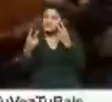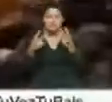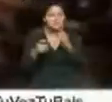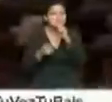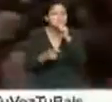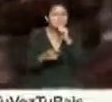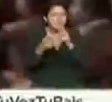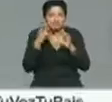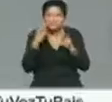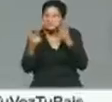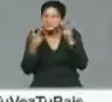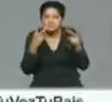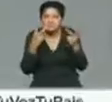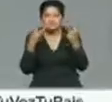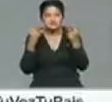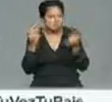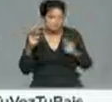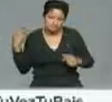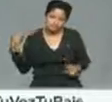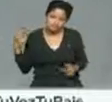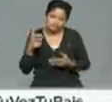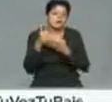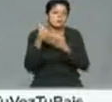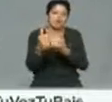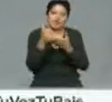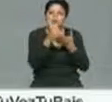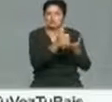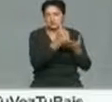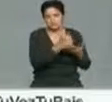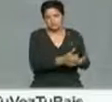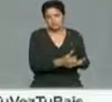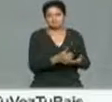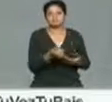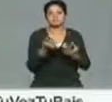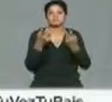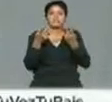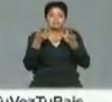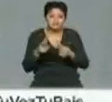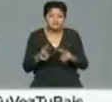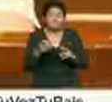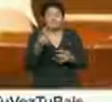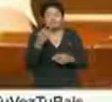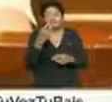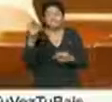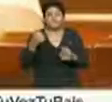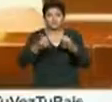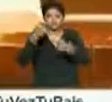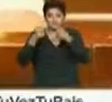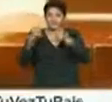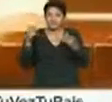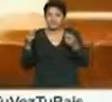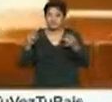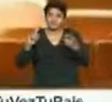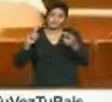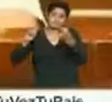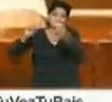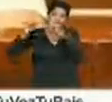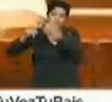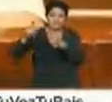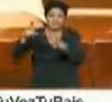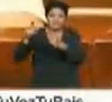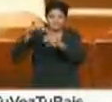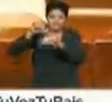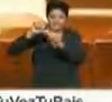tránsito prevén un dispositivo de movilidad para los funcionarios que trabajan en las zonas de influencia. Jorge Ramírez es el coordinador